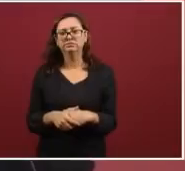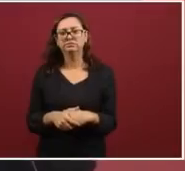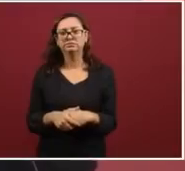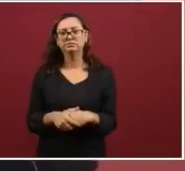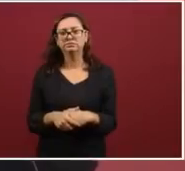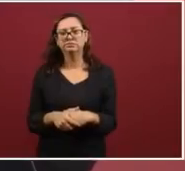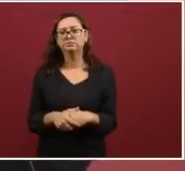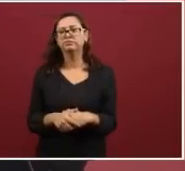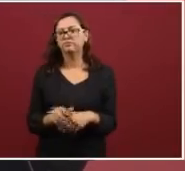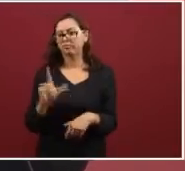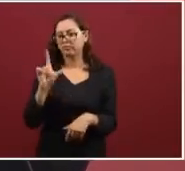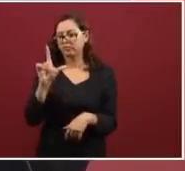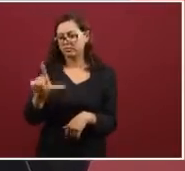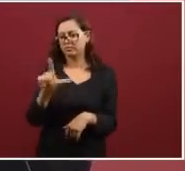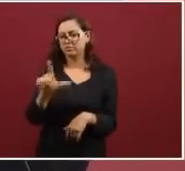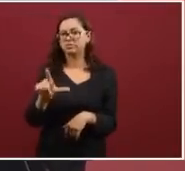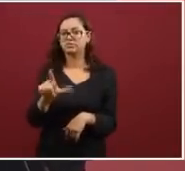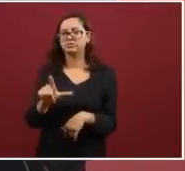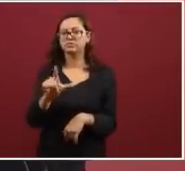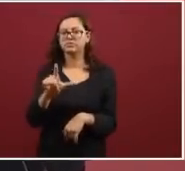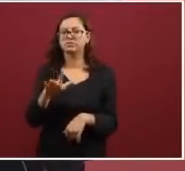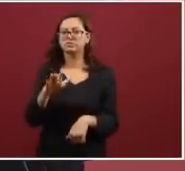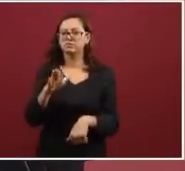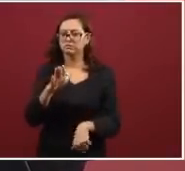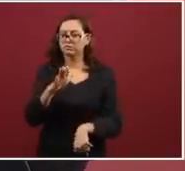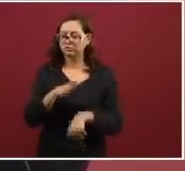el lunes voy a hacer un